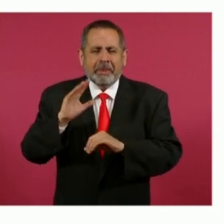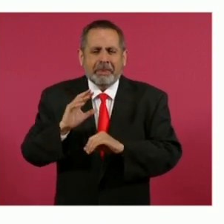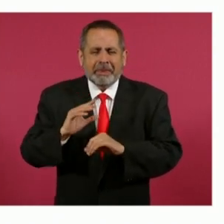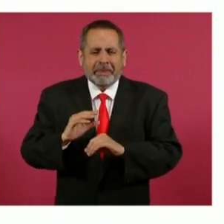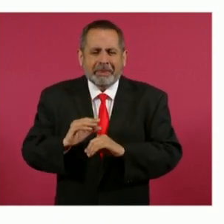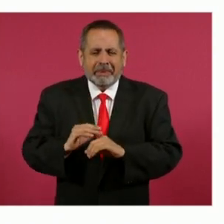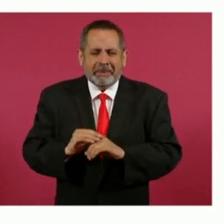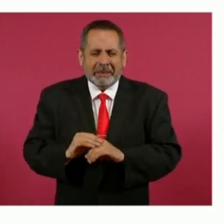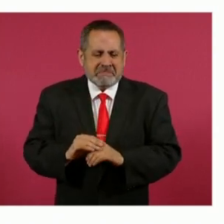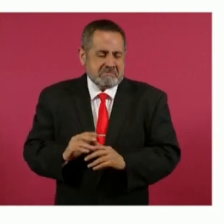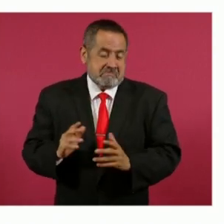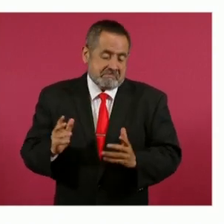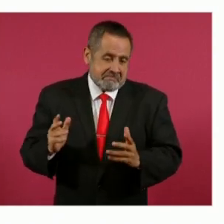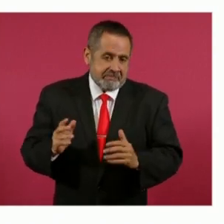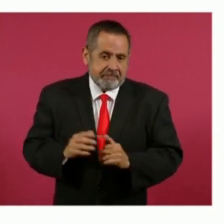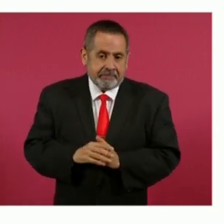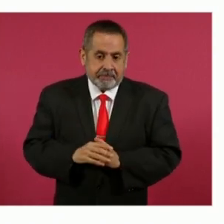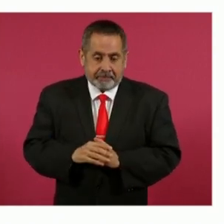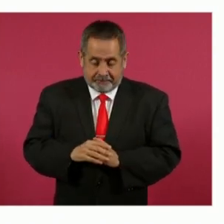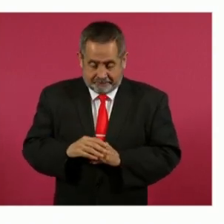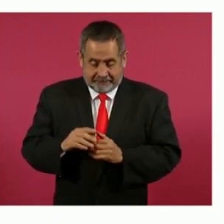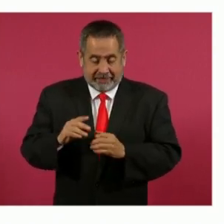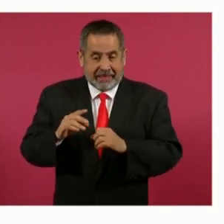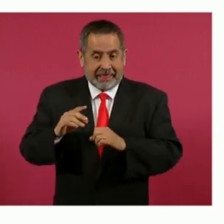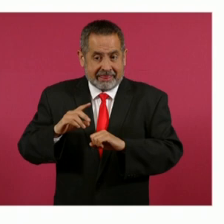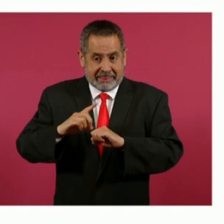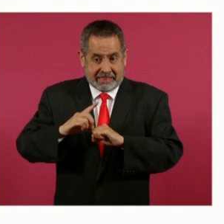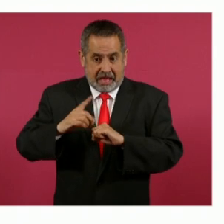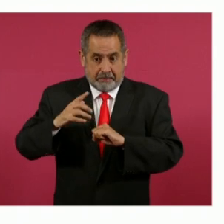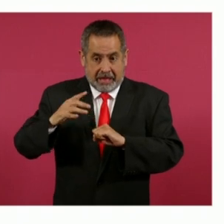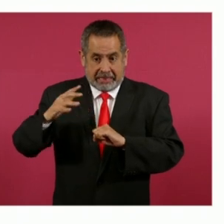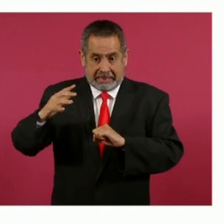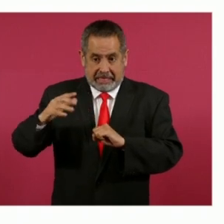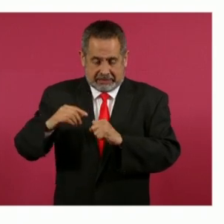pero aunque el diamante todo